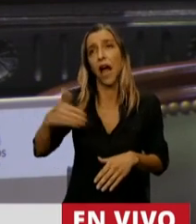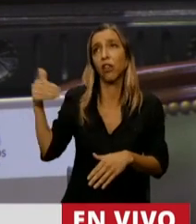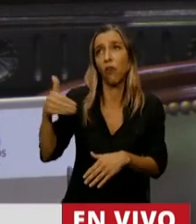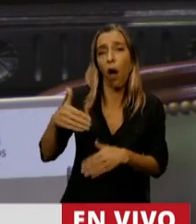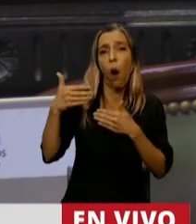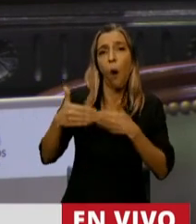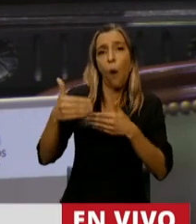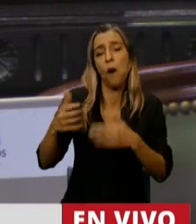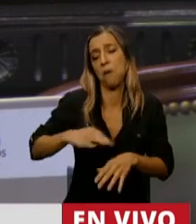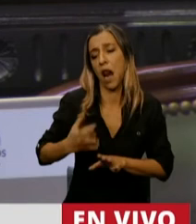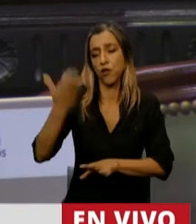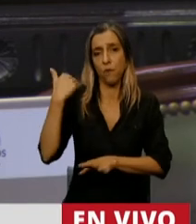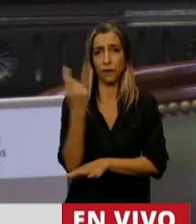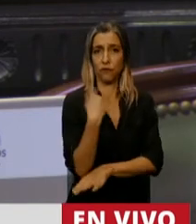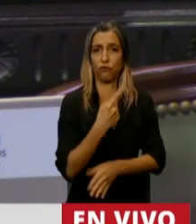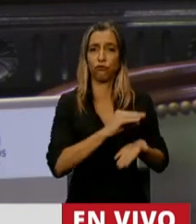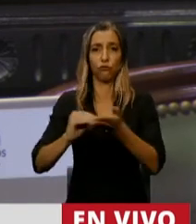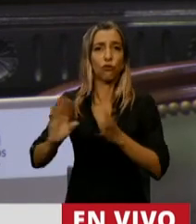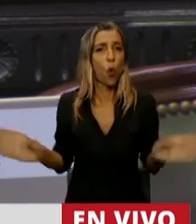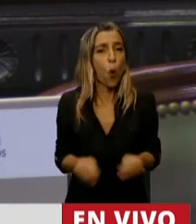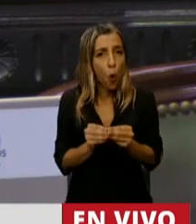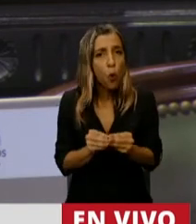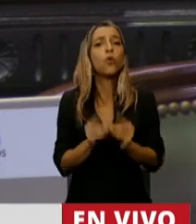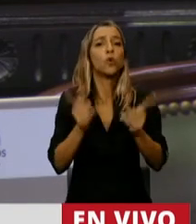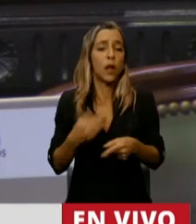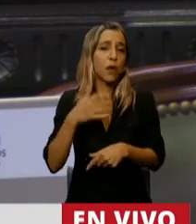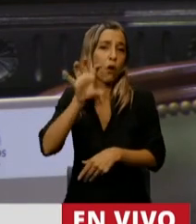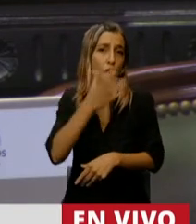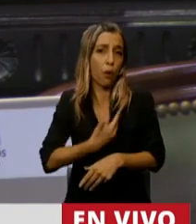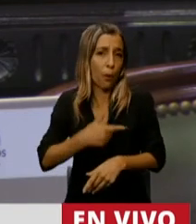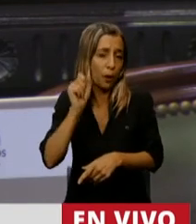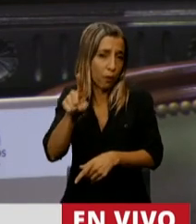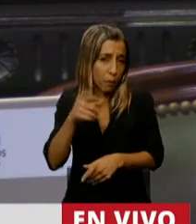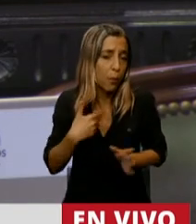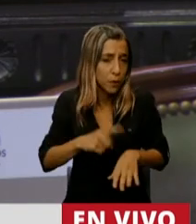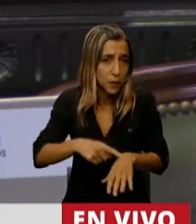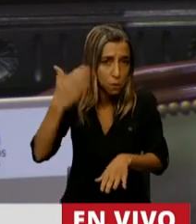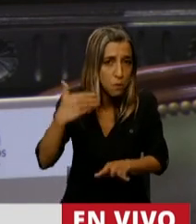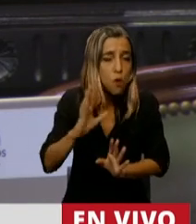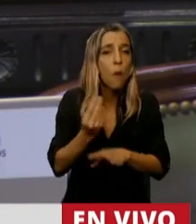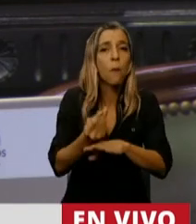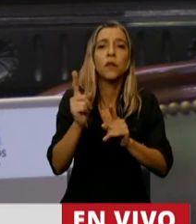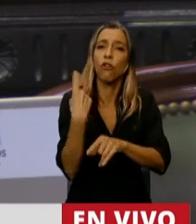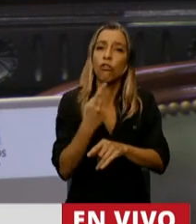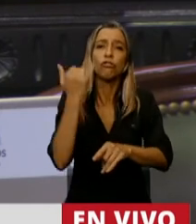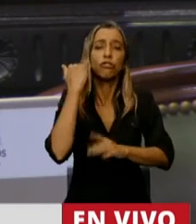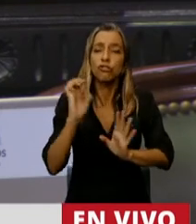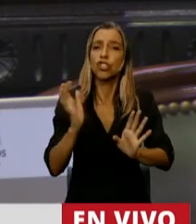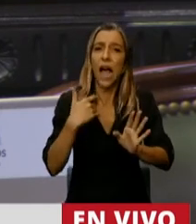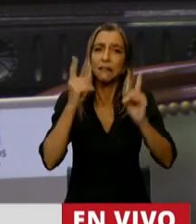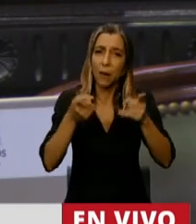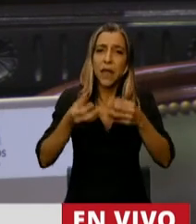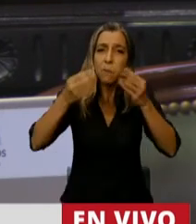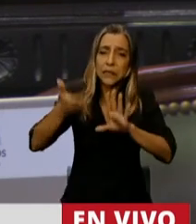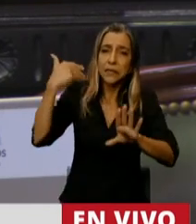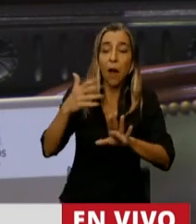año pasado todos los legisladores nacionales junto con el gobernador de la provincia en aquel momento, y por eso tenemos un delay en la fecha, y eso hay